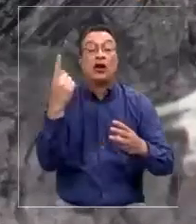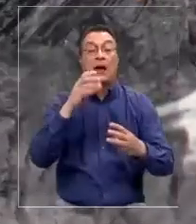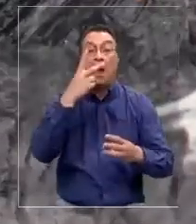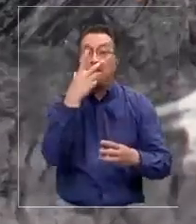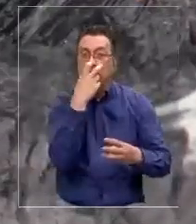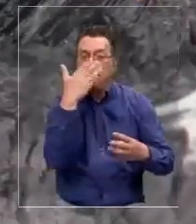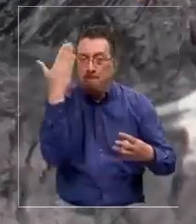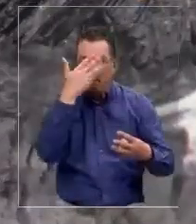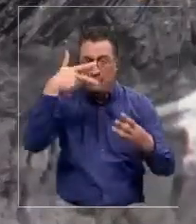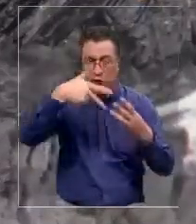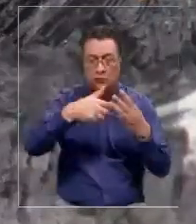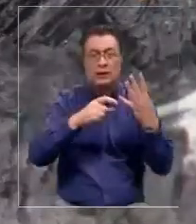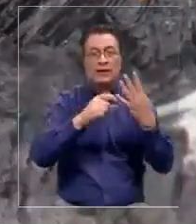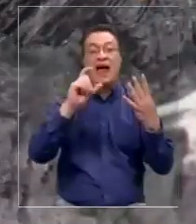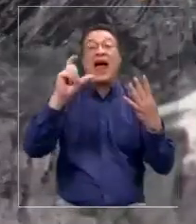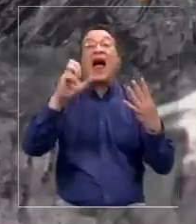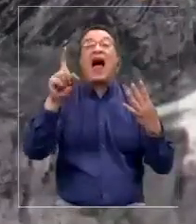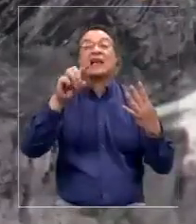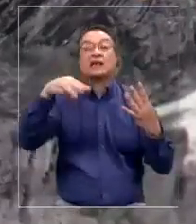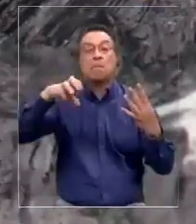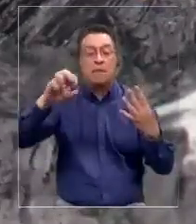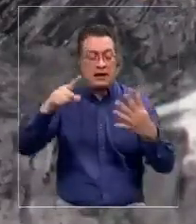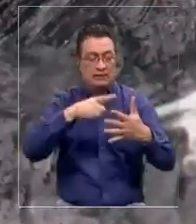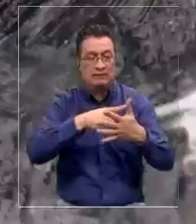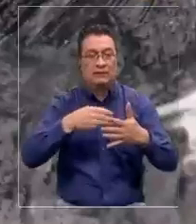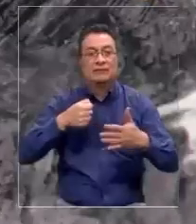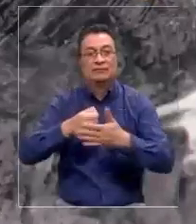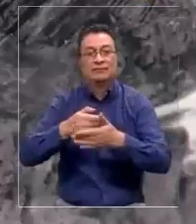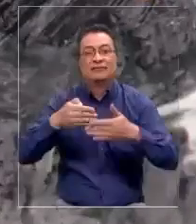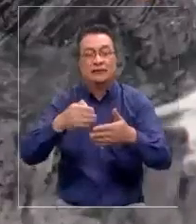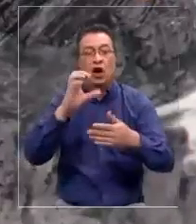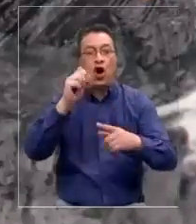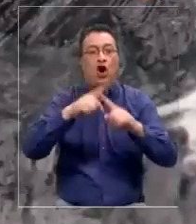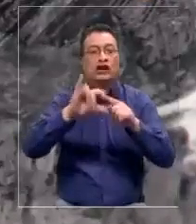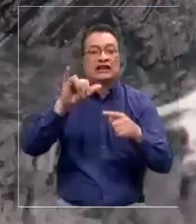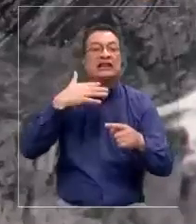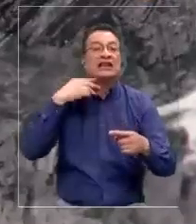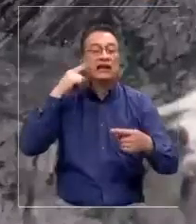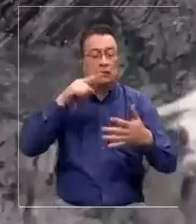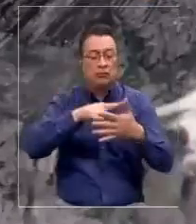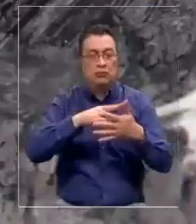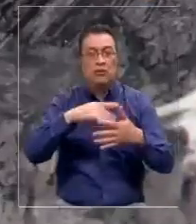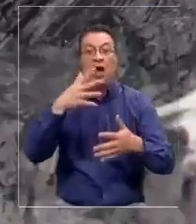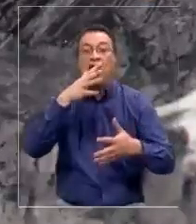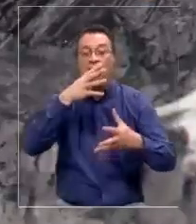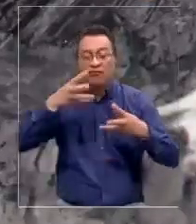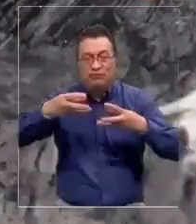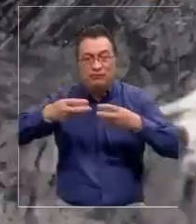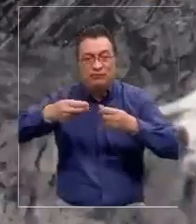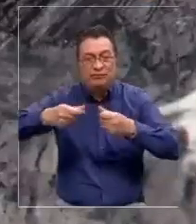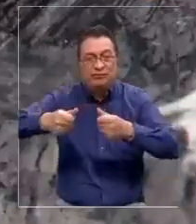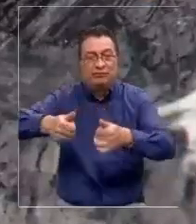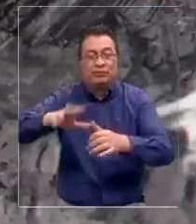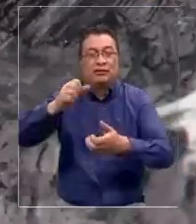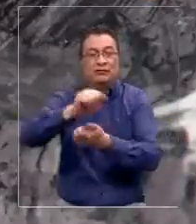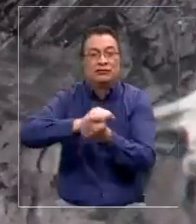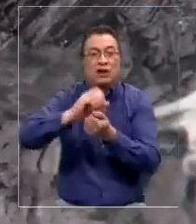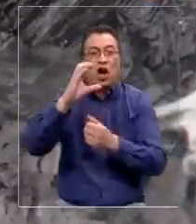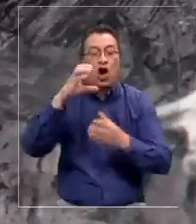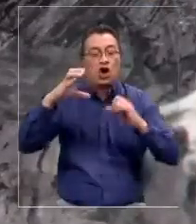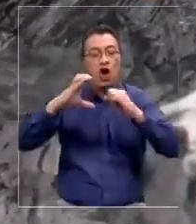ENAP, Planta Gasmar, Terminal Marítimo Oxiquim, Fundición y Refinería Ventanas de